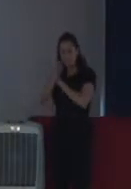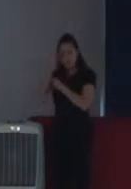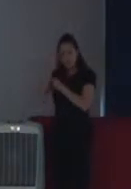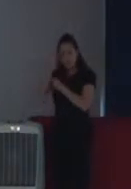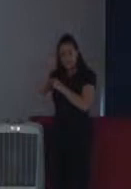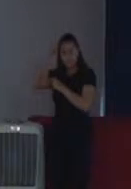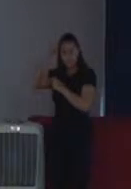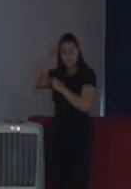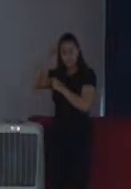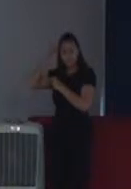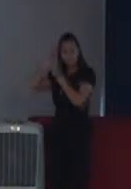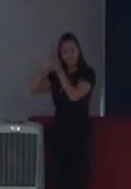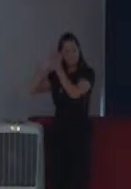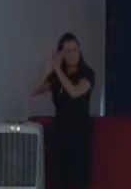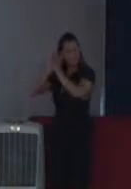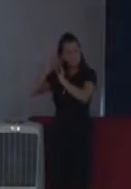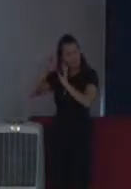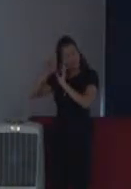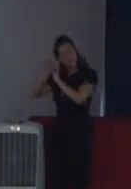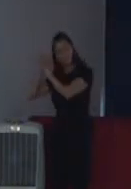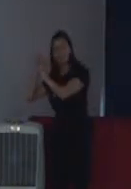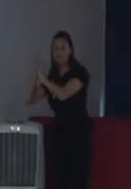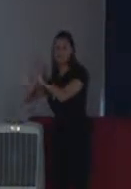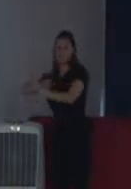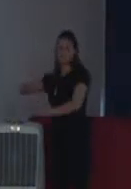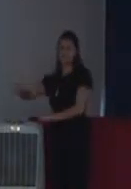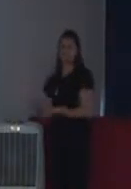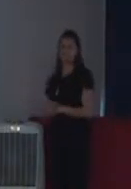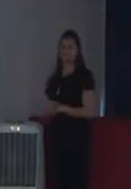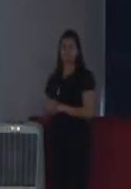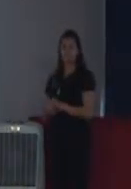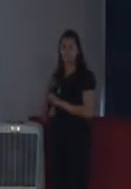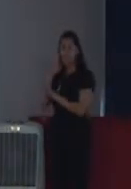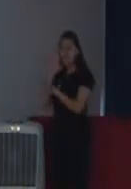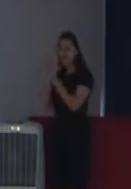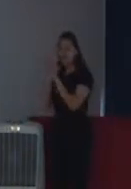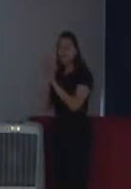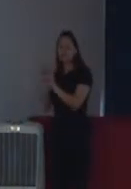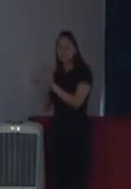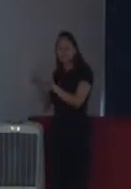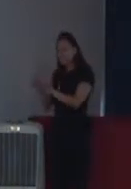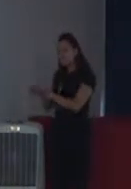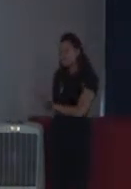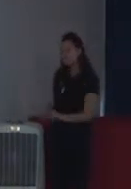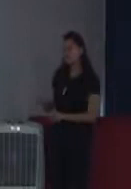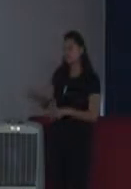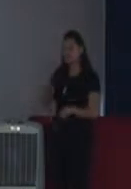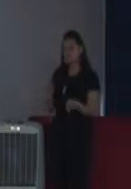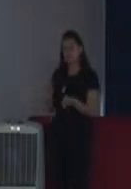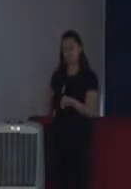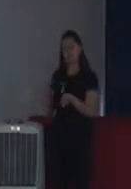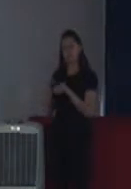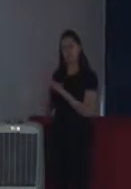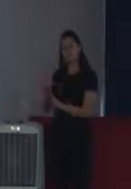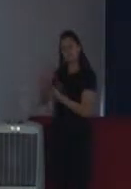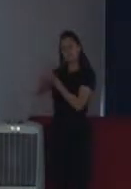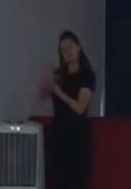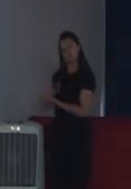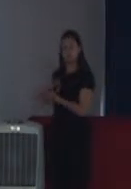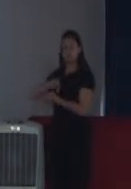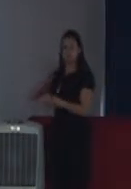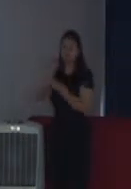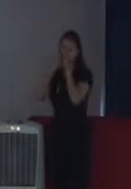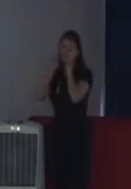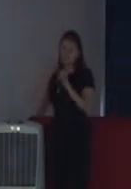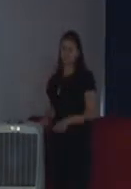desde un enfoque de derechos, un enfoque diferencial y desde el marco de los derechos